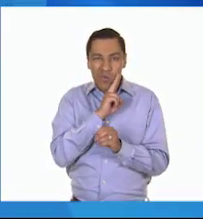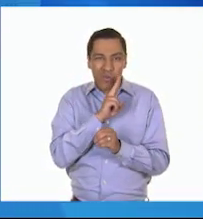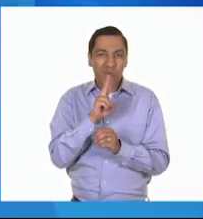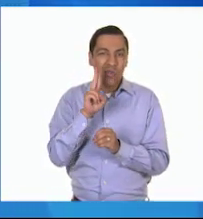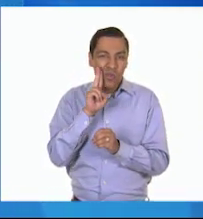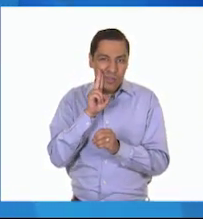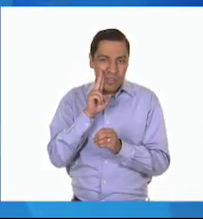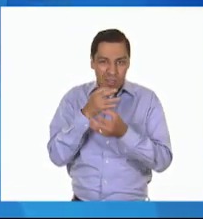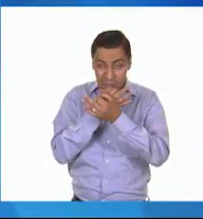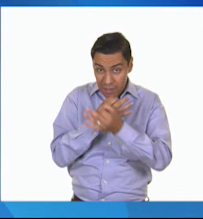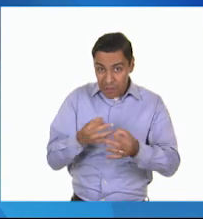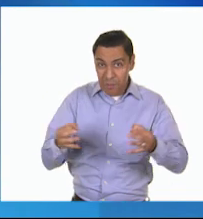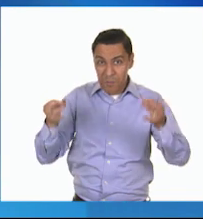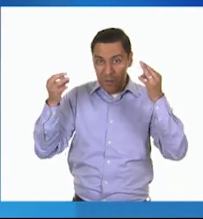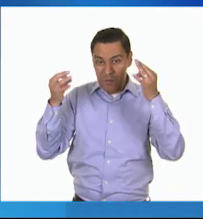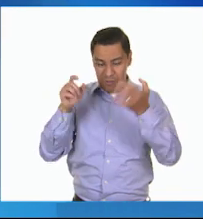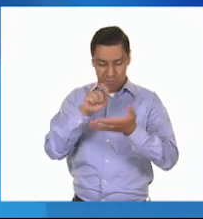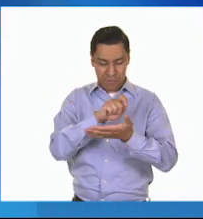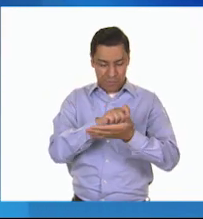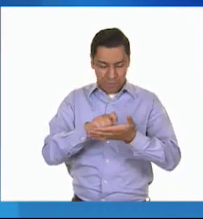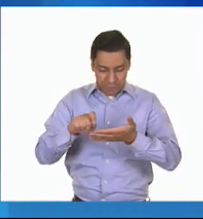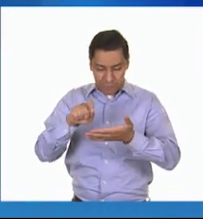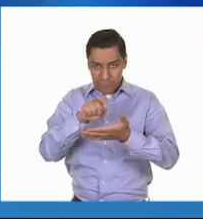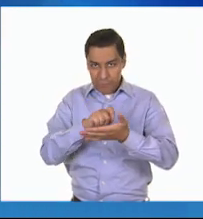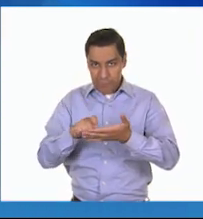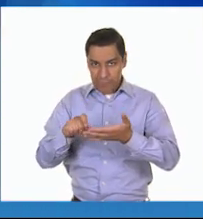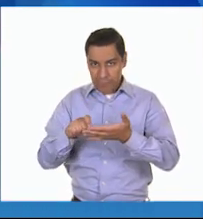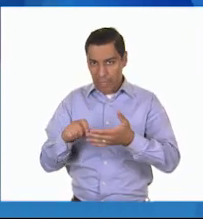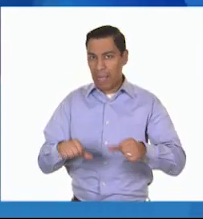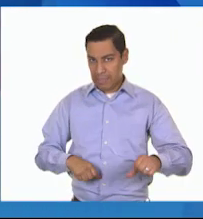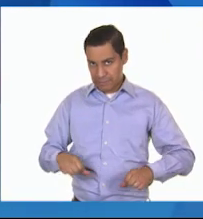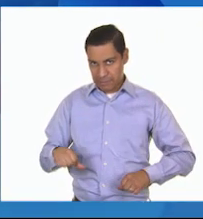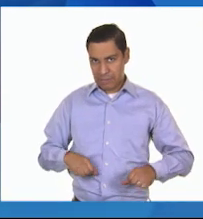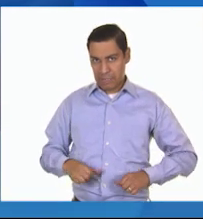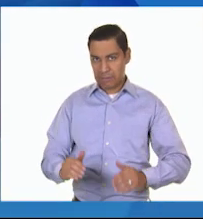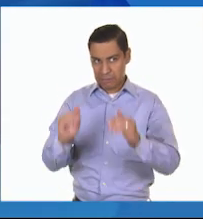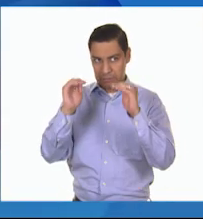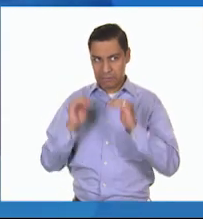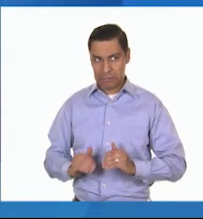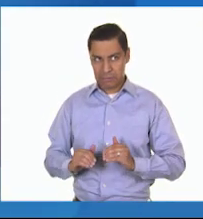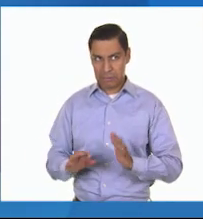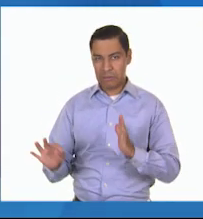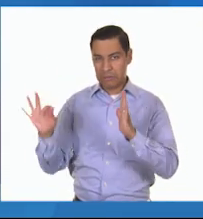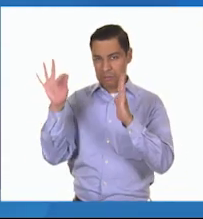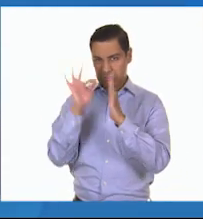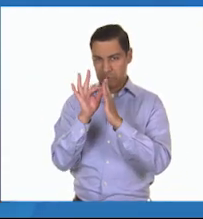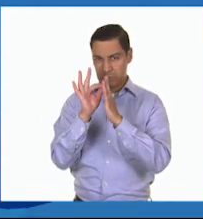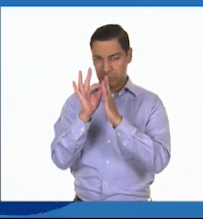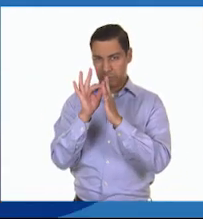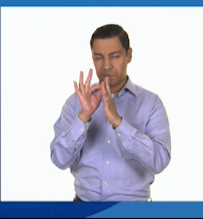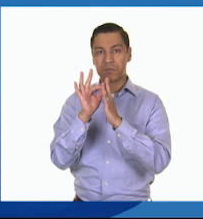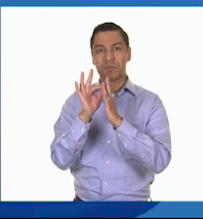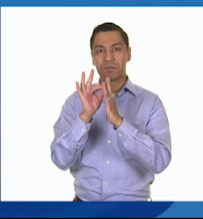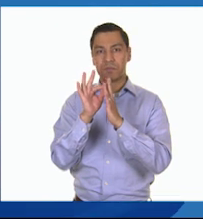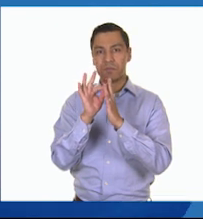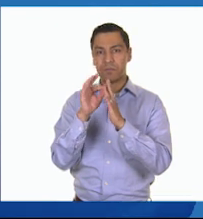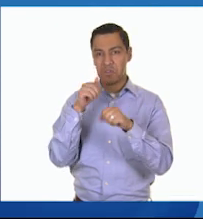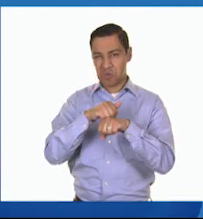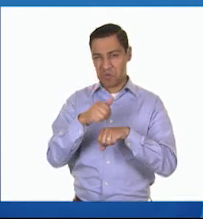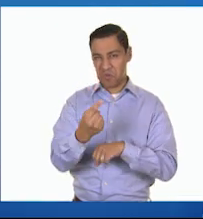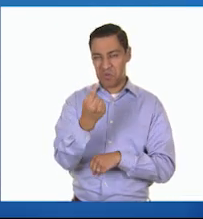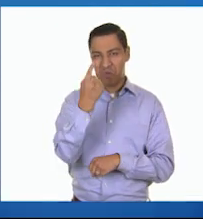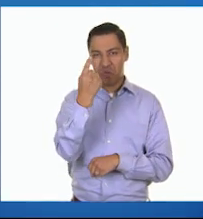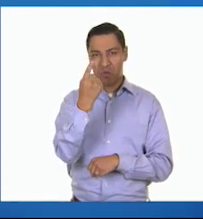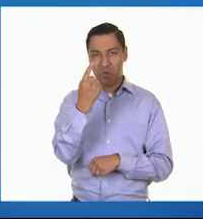informativa. Para ello, realiza las siguientes actividades. Primer punto,